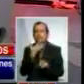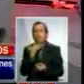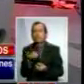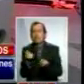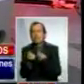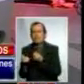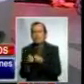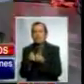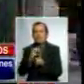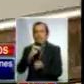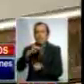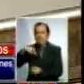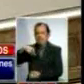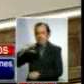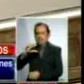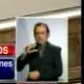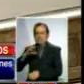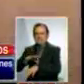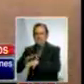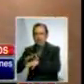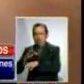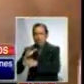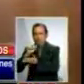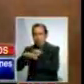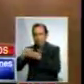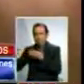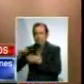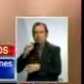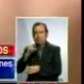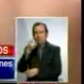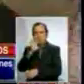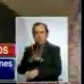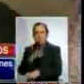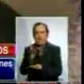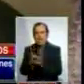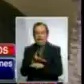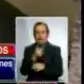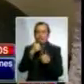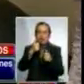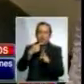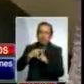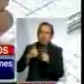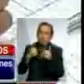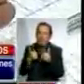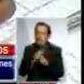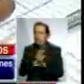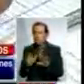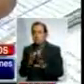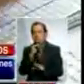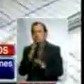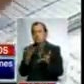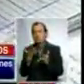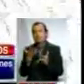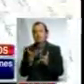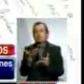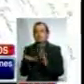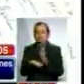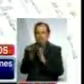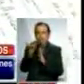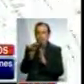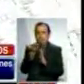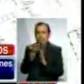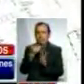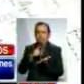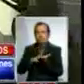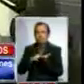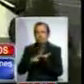terminaron con el ipc de la luz pero mal que mal era el único referente que había bueno o malo y ahora este alza incluso en